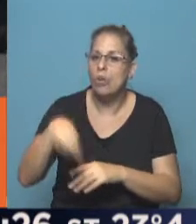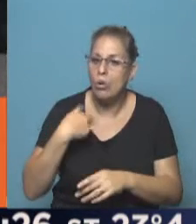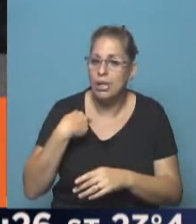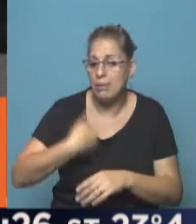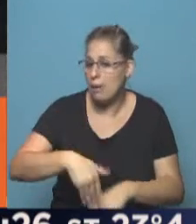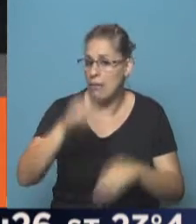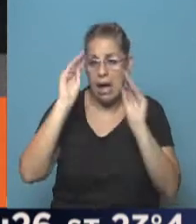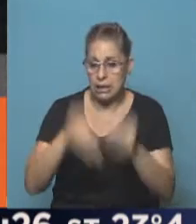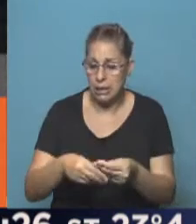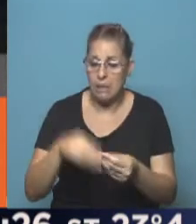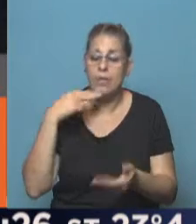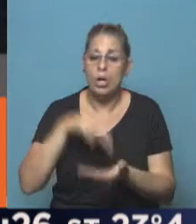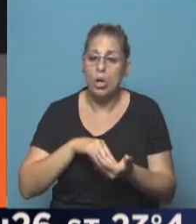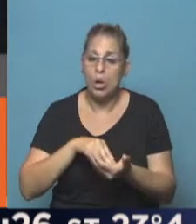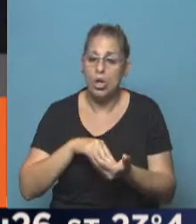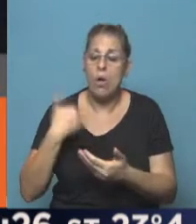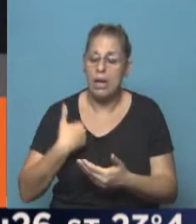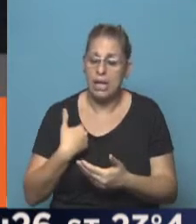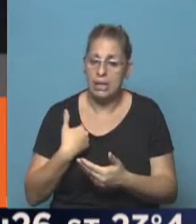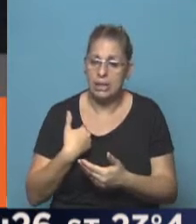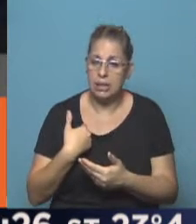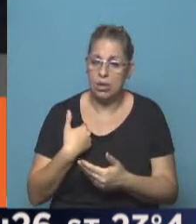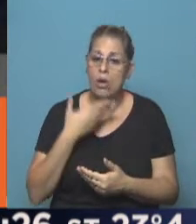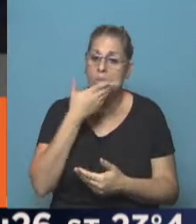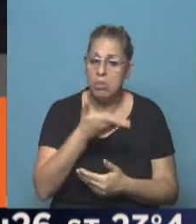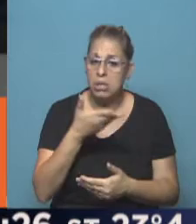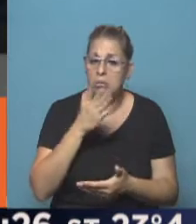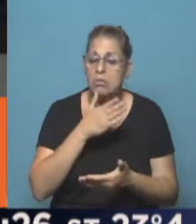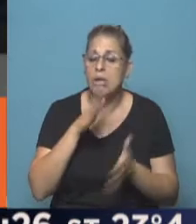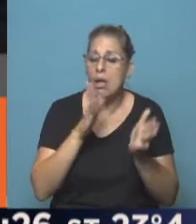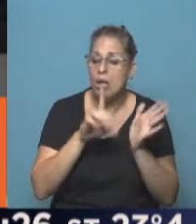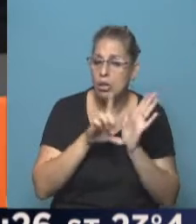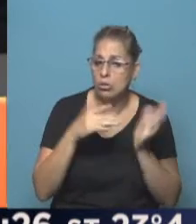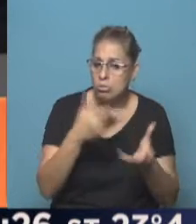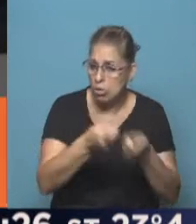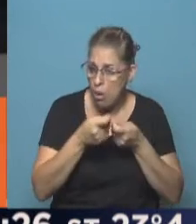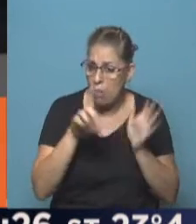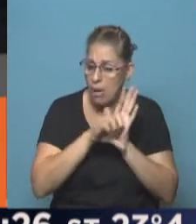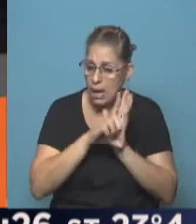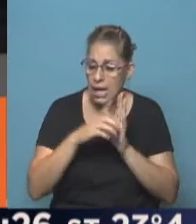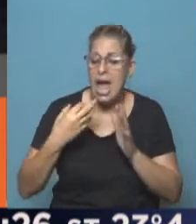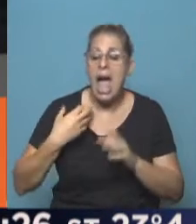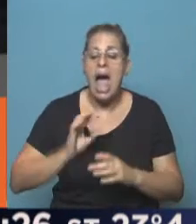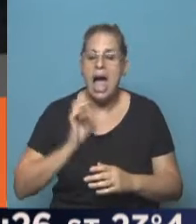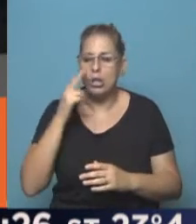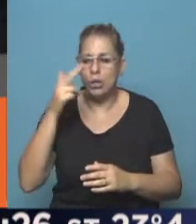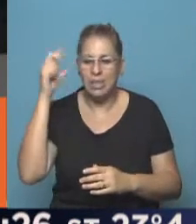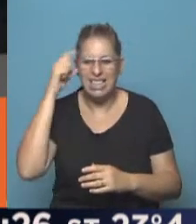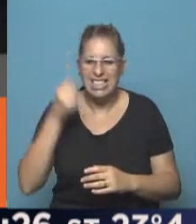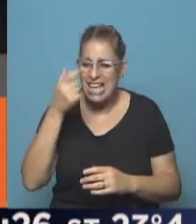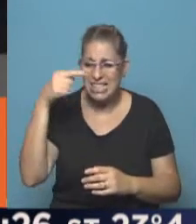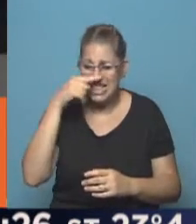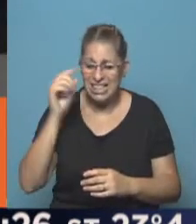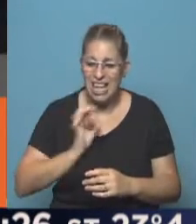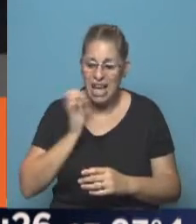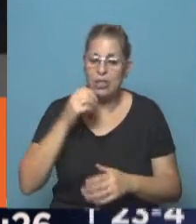quiebra. El Correo recurre esta resolución y ya desde el año 2010, hace casi 7 años, en la